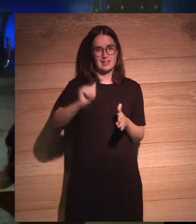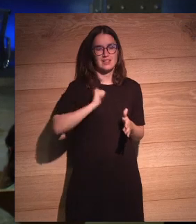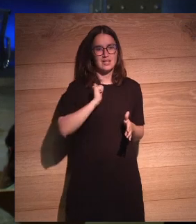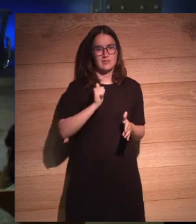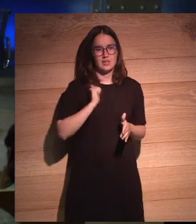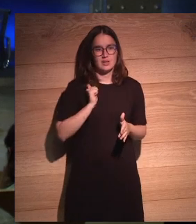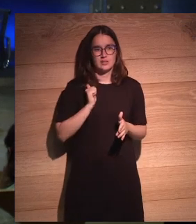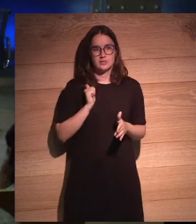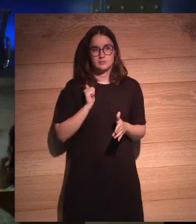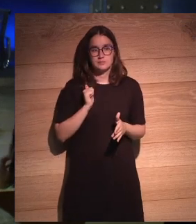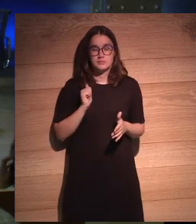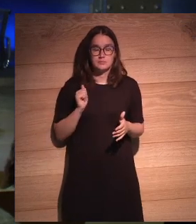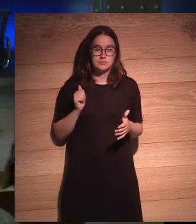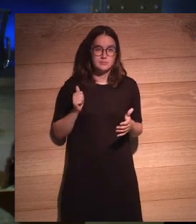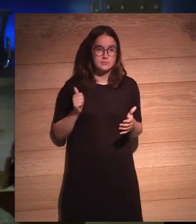artificial.